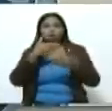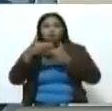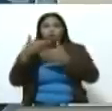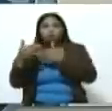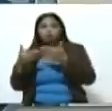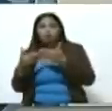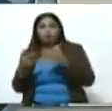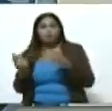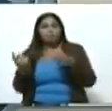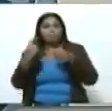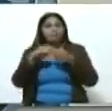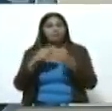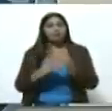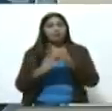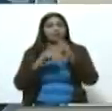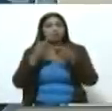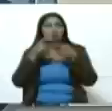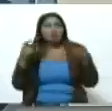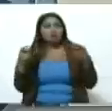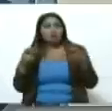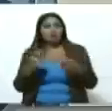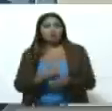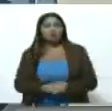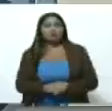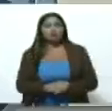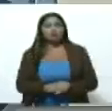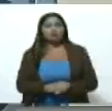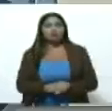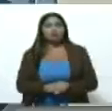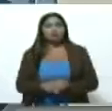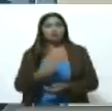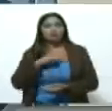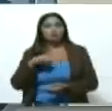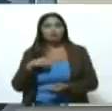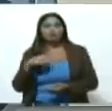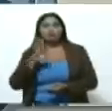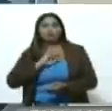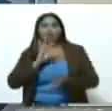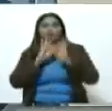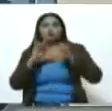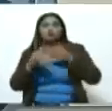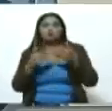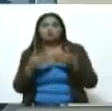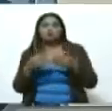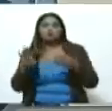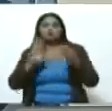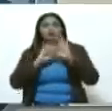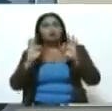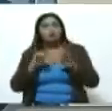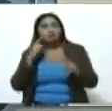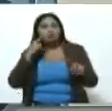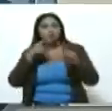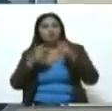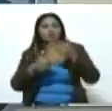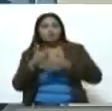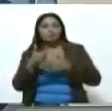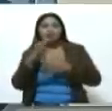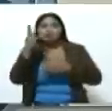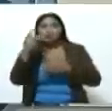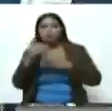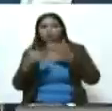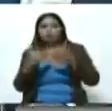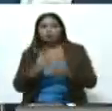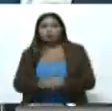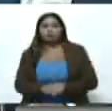a la categoría de Dirección General contra los Delitos Comunes, por tratarse de los tipos de delitos más